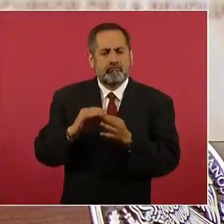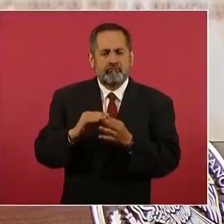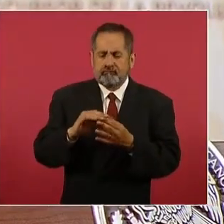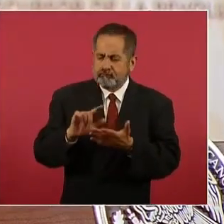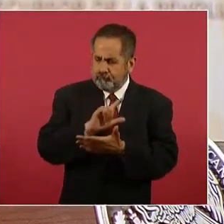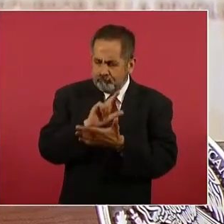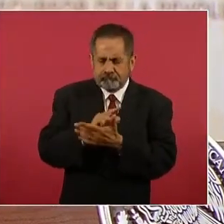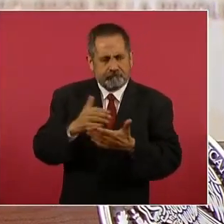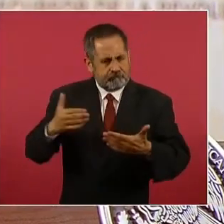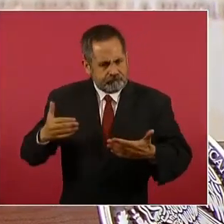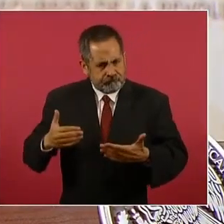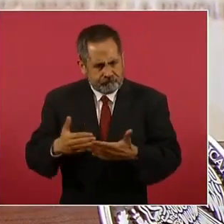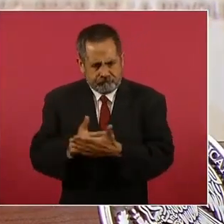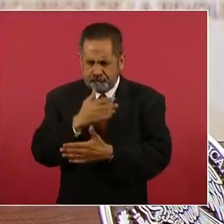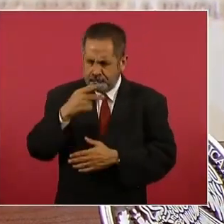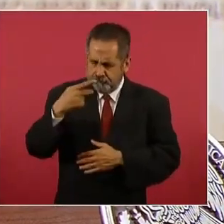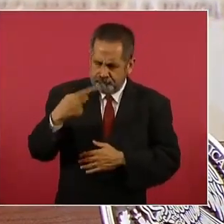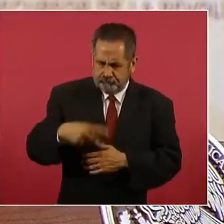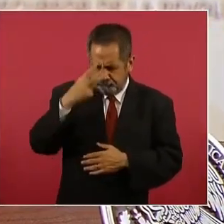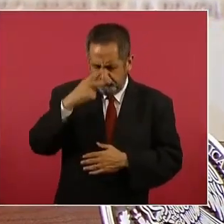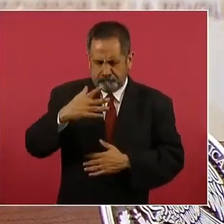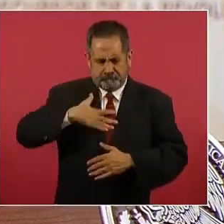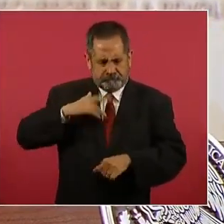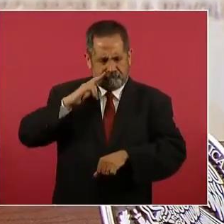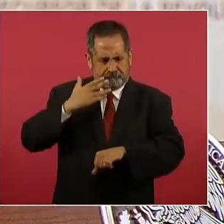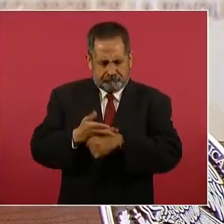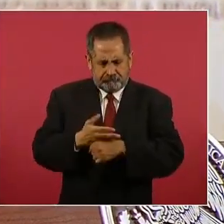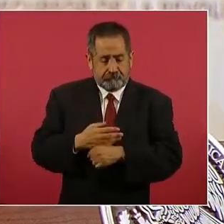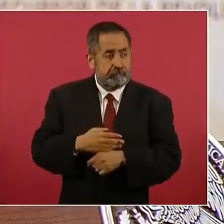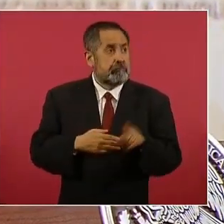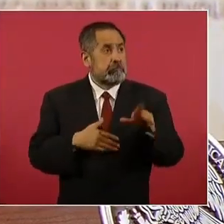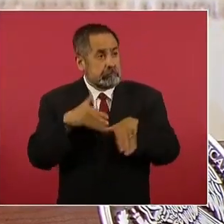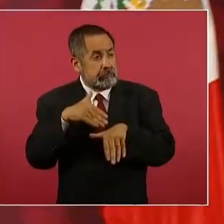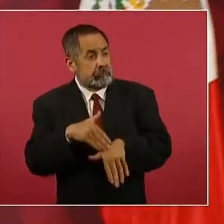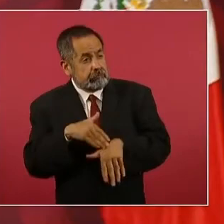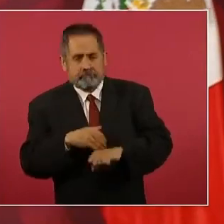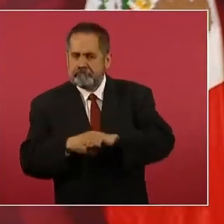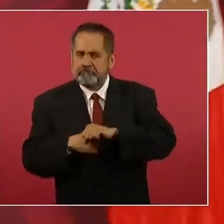pegarse una sacudida y decir, ya no quiero ser